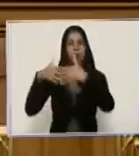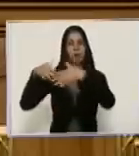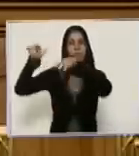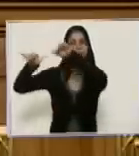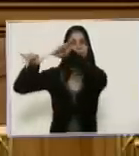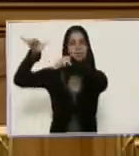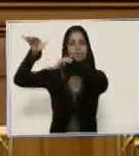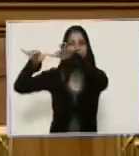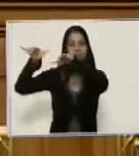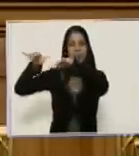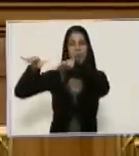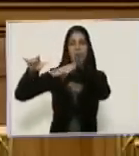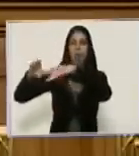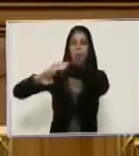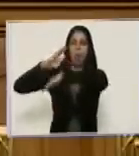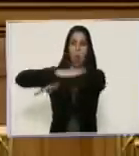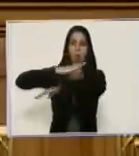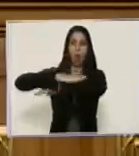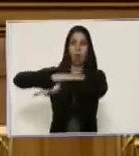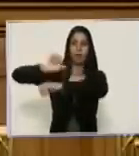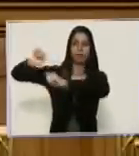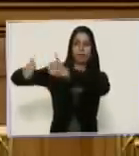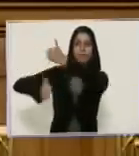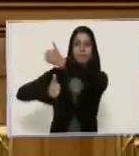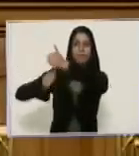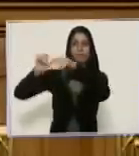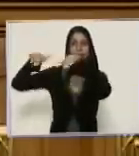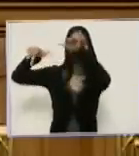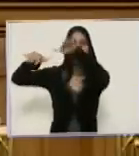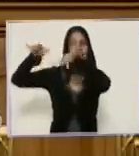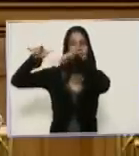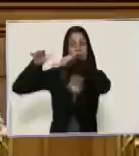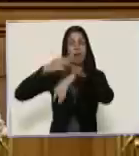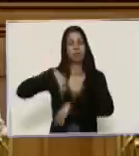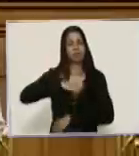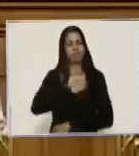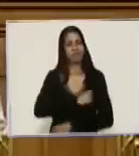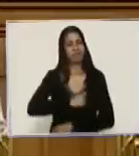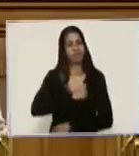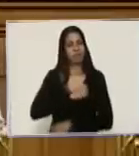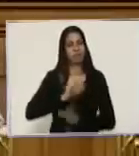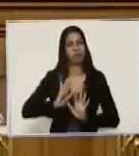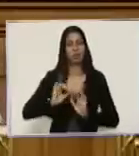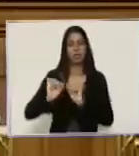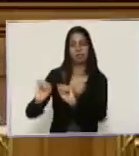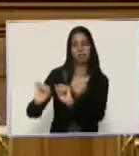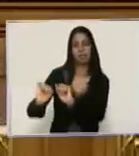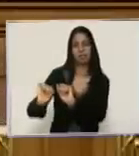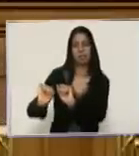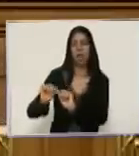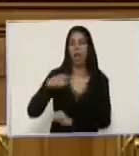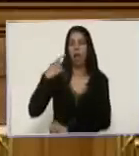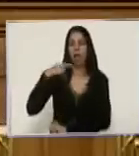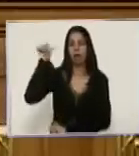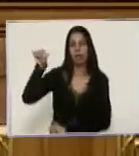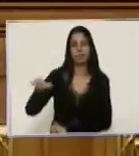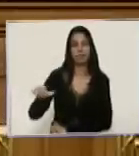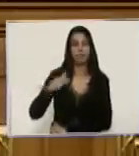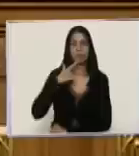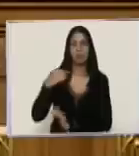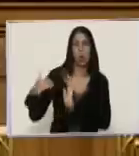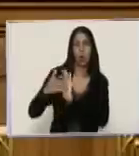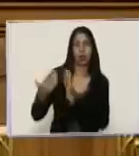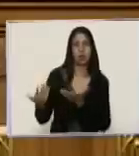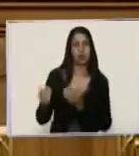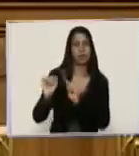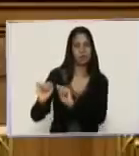cumpliendo son orden, orientaciones, y lamentablemente hoy repudiamos no solo las declaraciones que ha hecho llamando